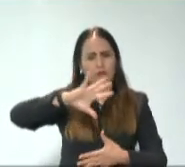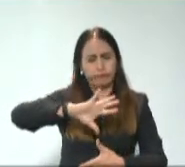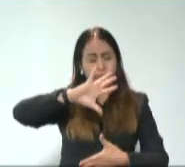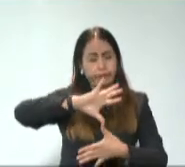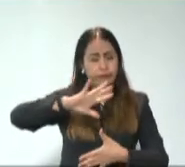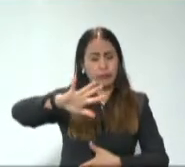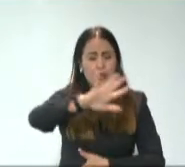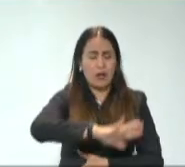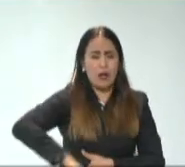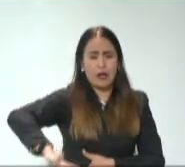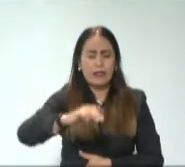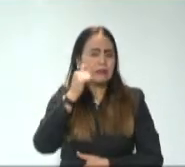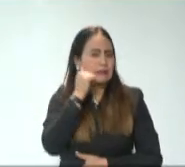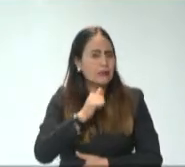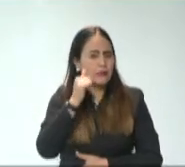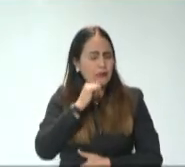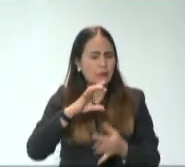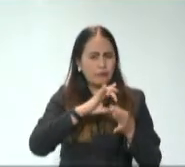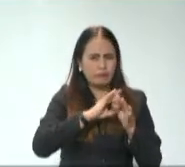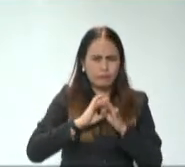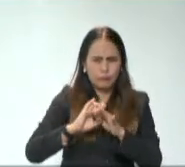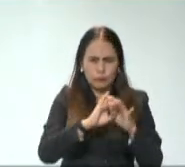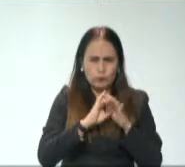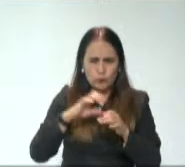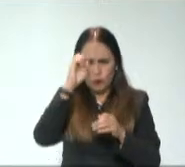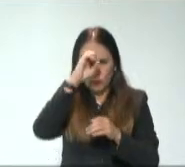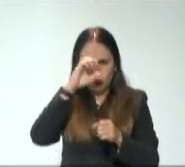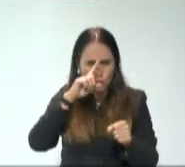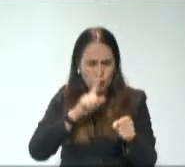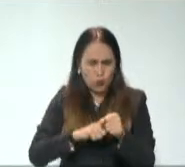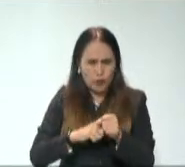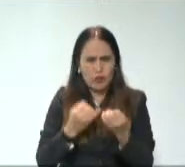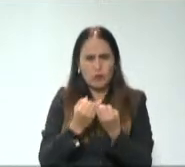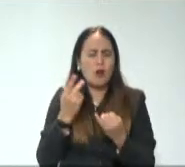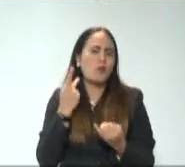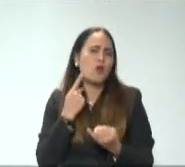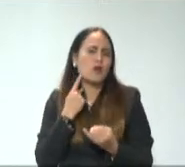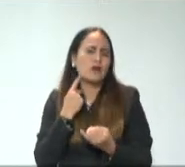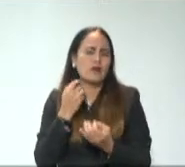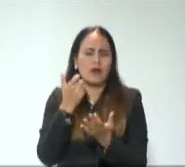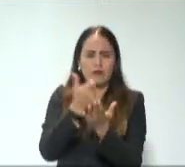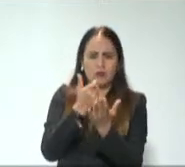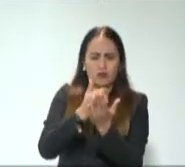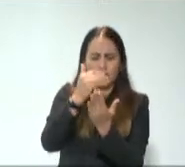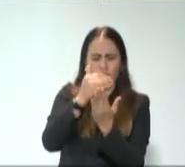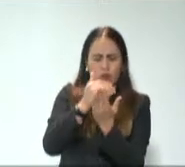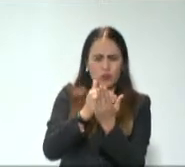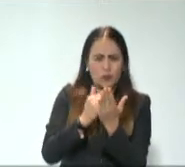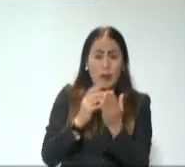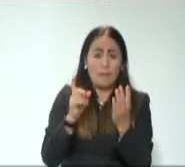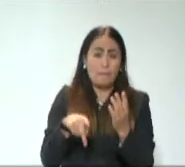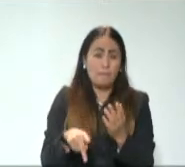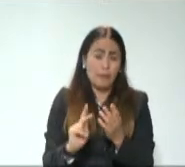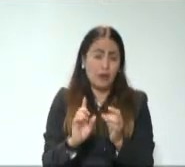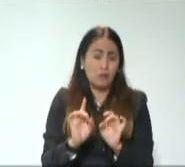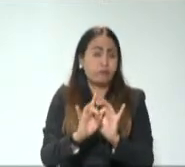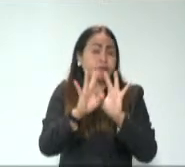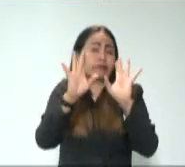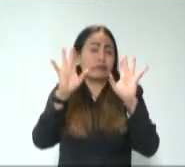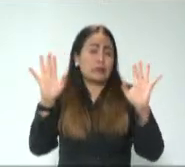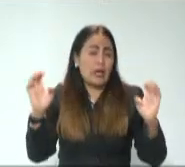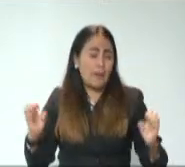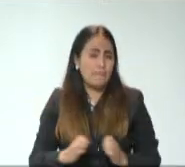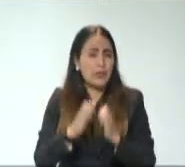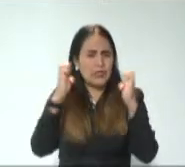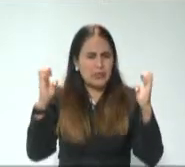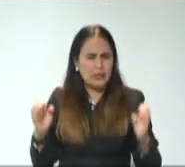mantenido vínculos culturales y sobre todo de política económica pero ante las situaciones de emergencia podemos